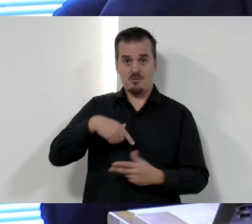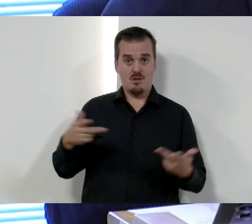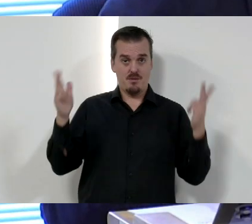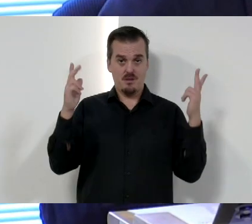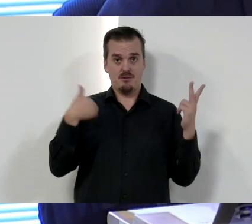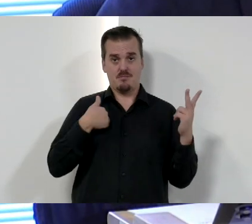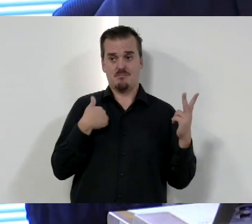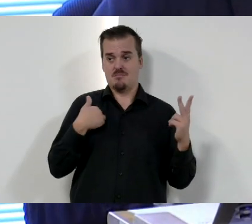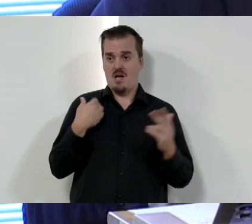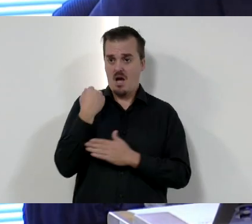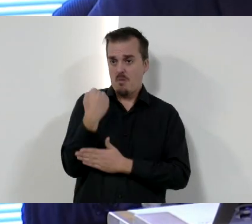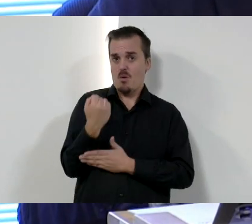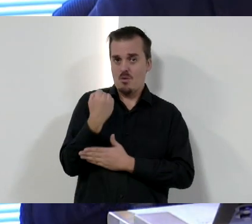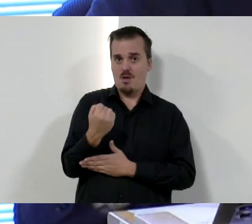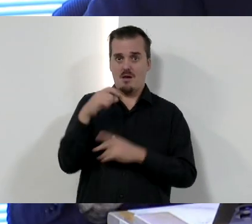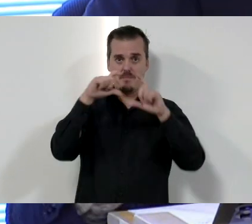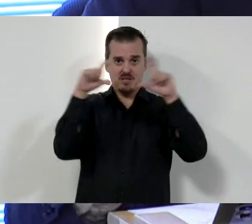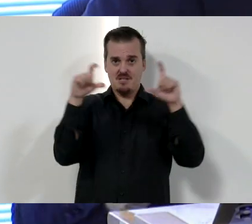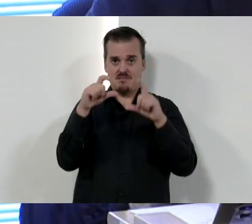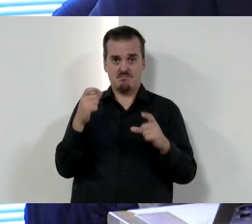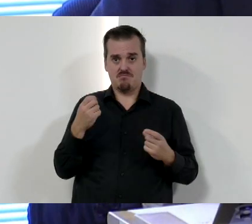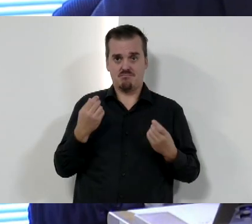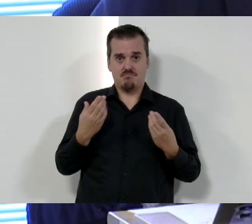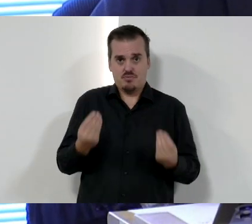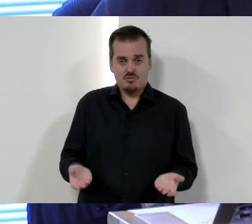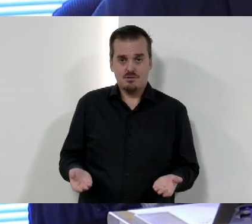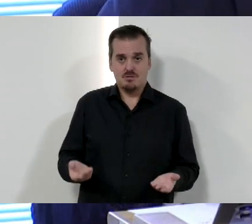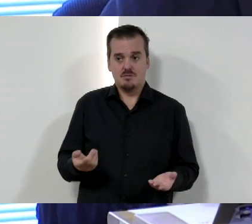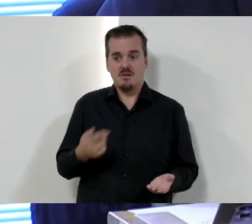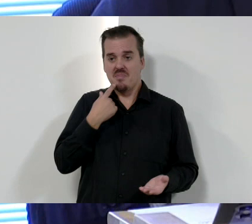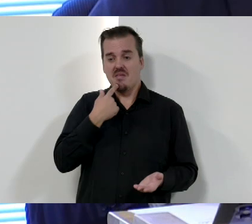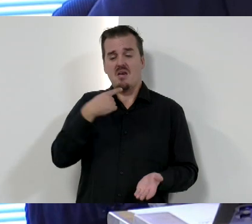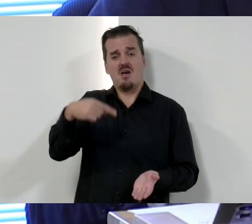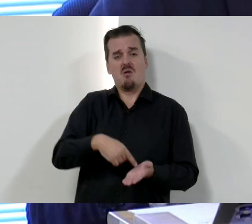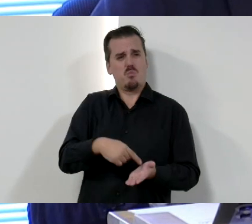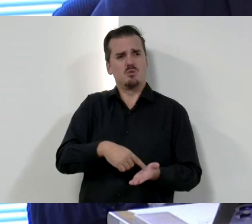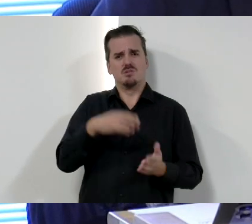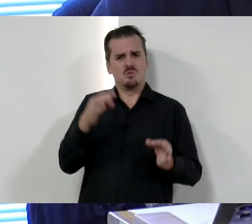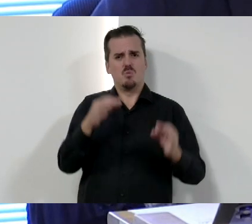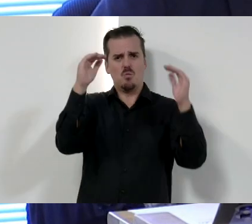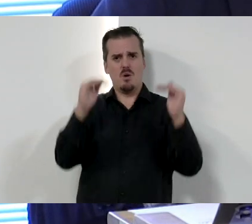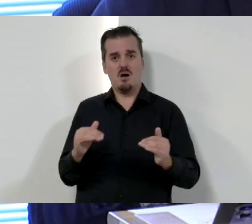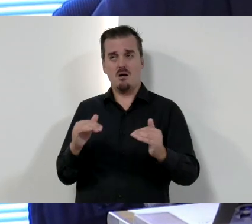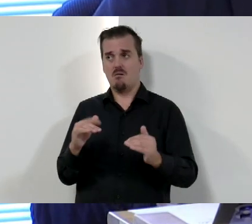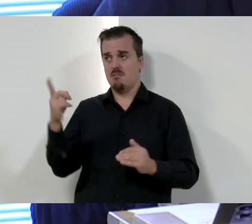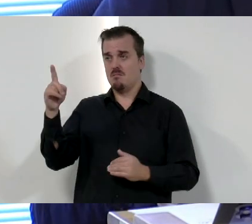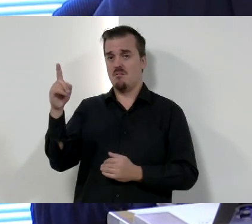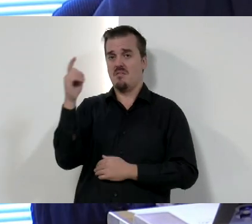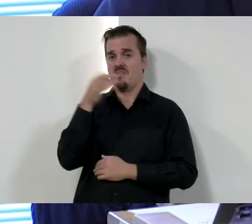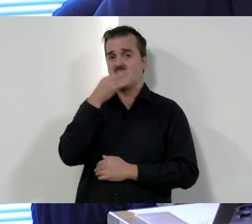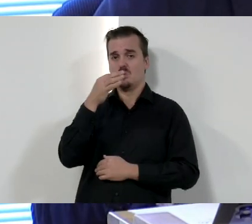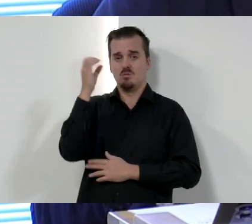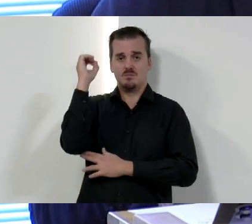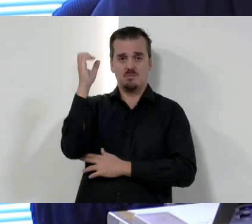tanto apoyo van a tener a las empresas, que tantos impuestos iban a bajar, ese discurso de estos tres señores, con la alcaldesa a la